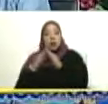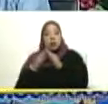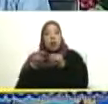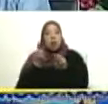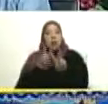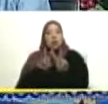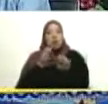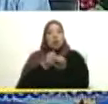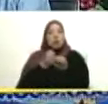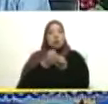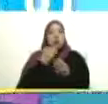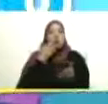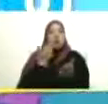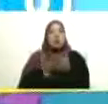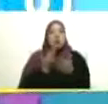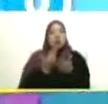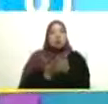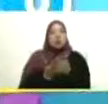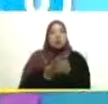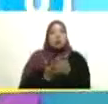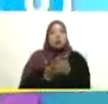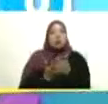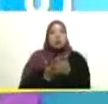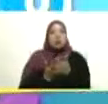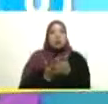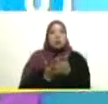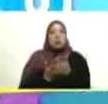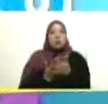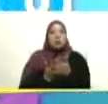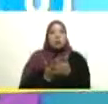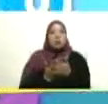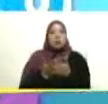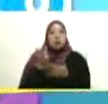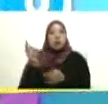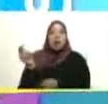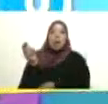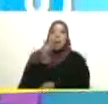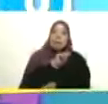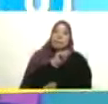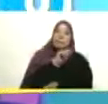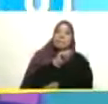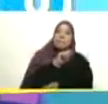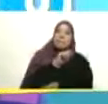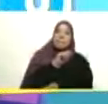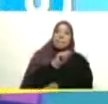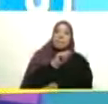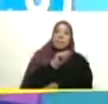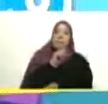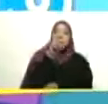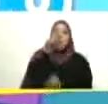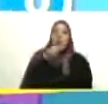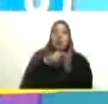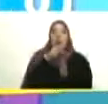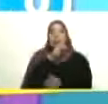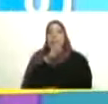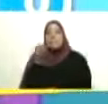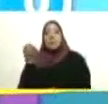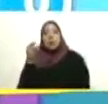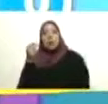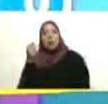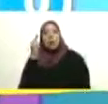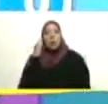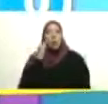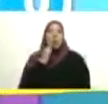es tu propuesta? La propuesta es que si en un mes se van a recaudar 1.000 bolívares, se